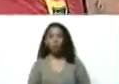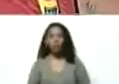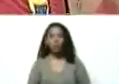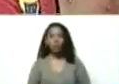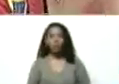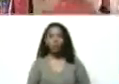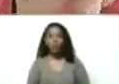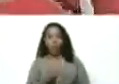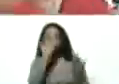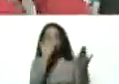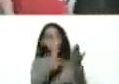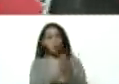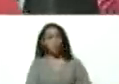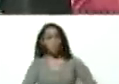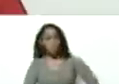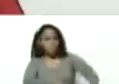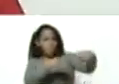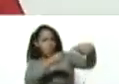de confrontación